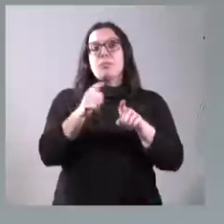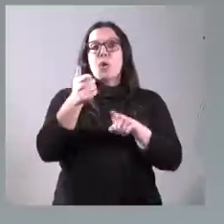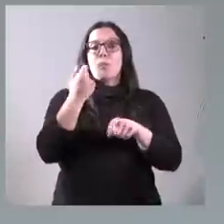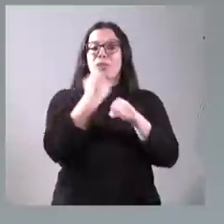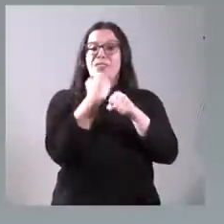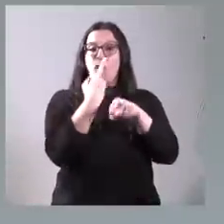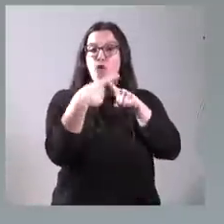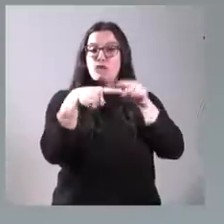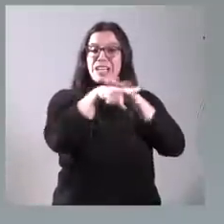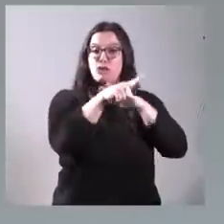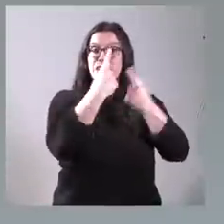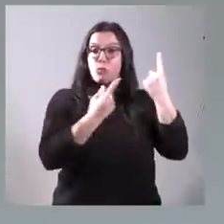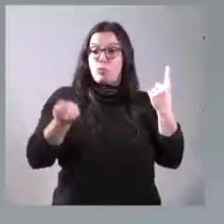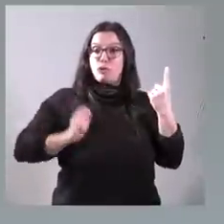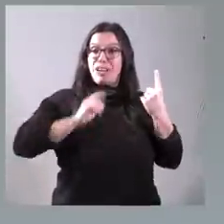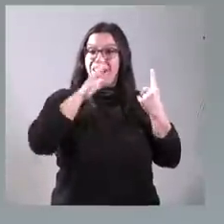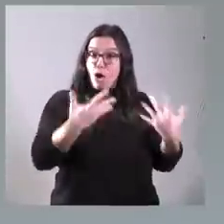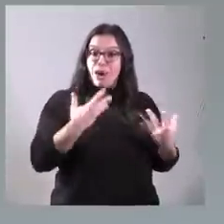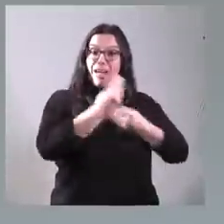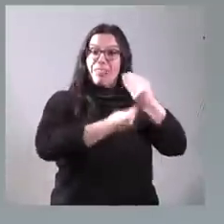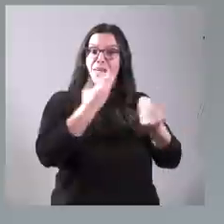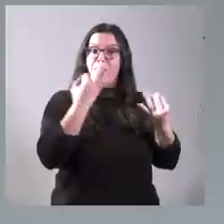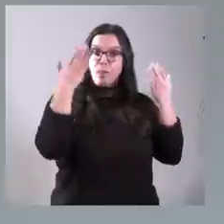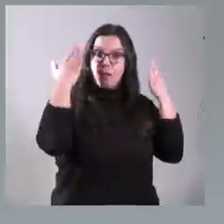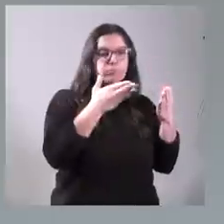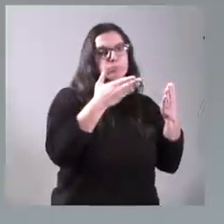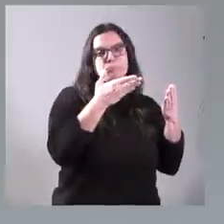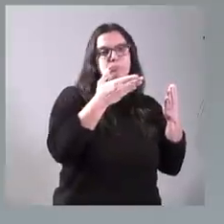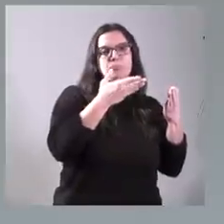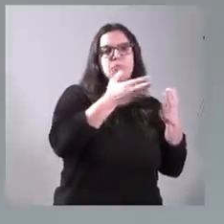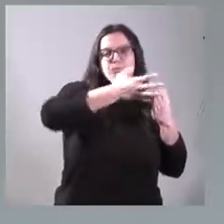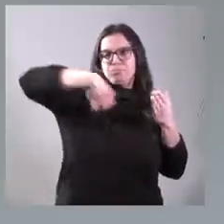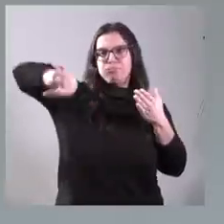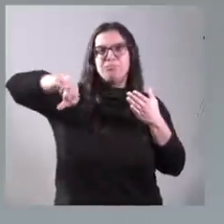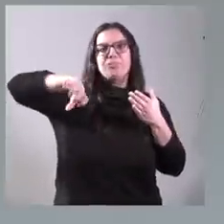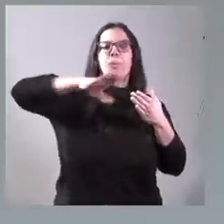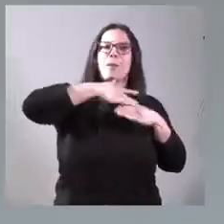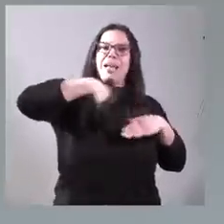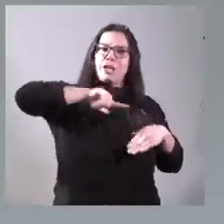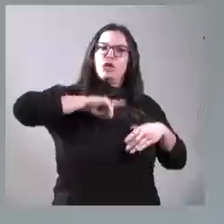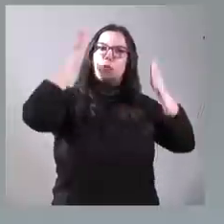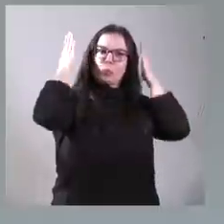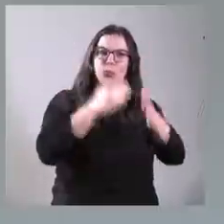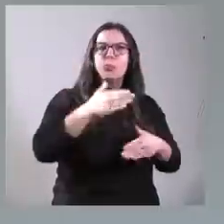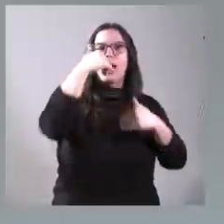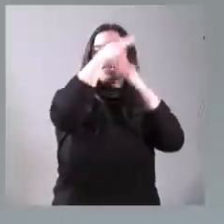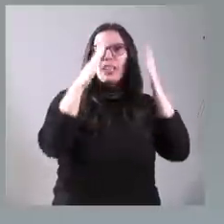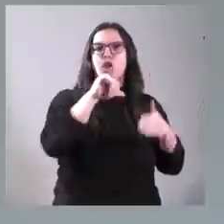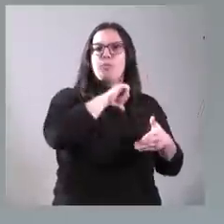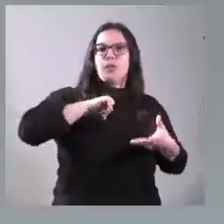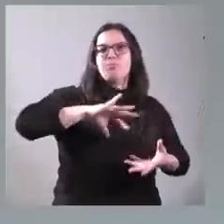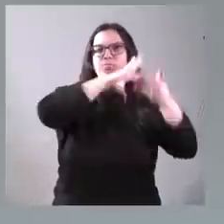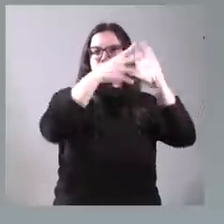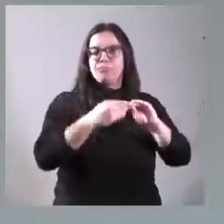trabajos a Los profesionales en el mundo de los servicios sociales para que puedan dedicar su tarea principal a la atención personalizada de